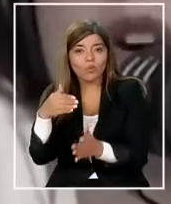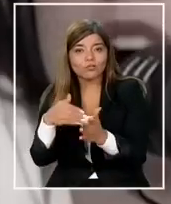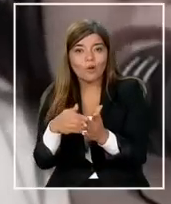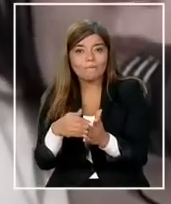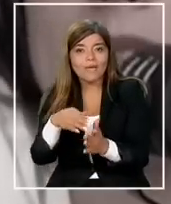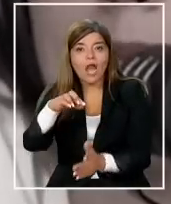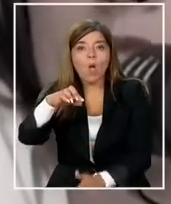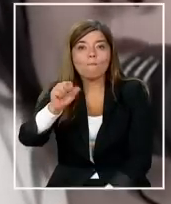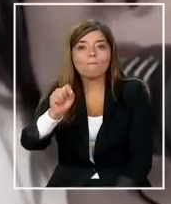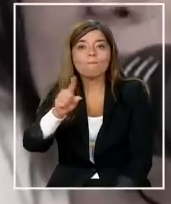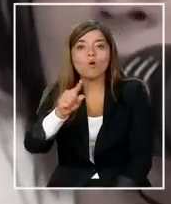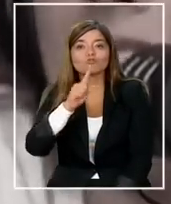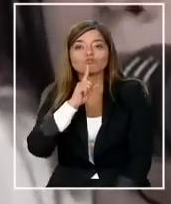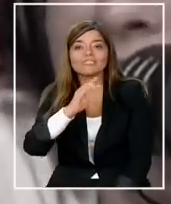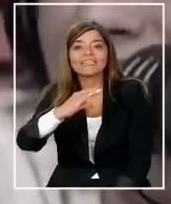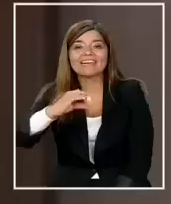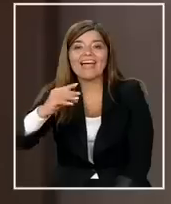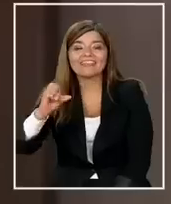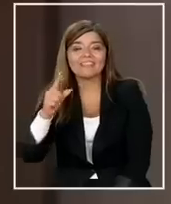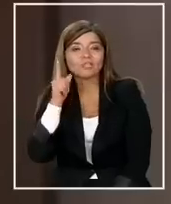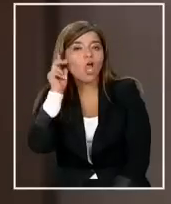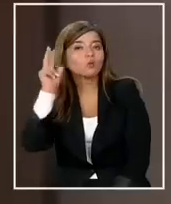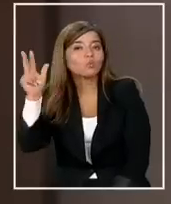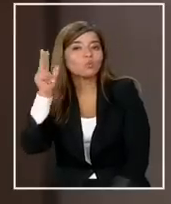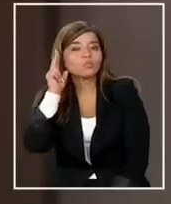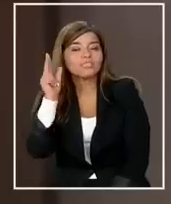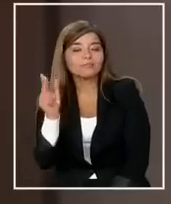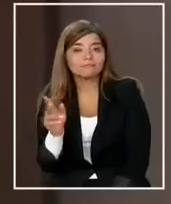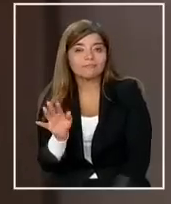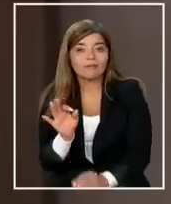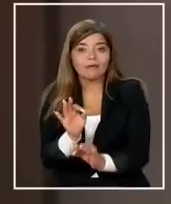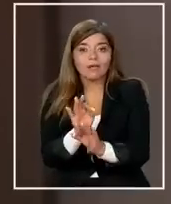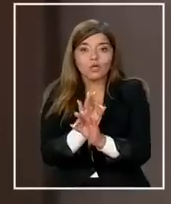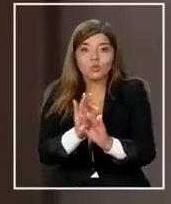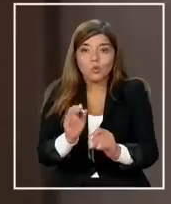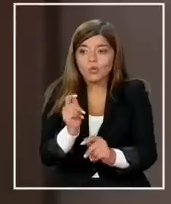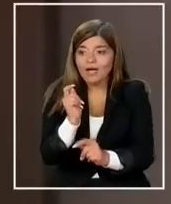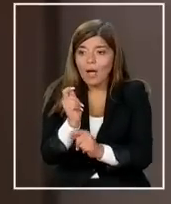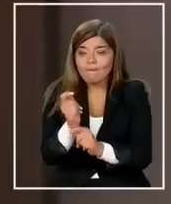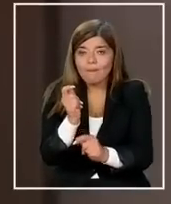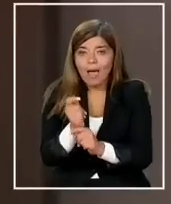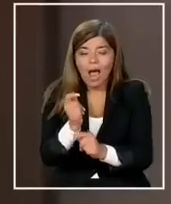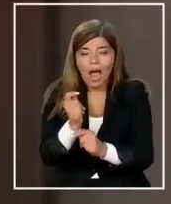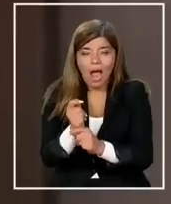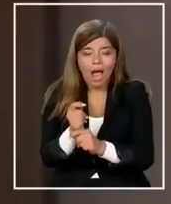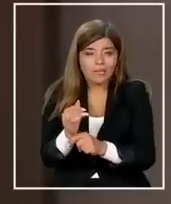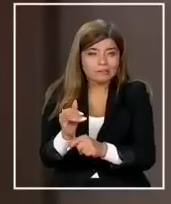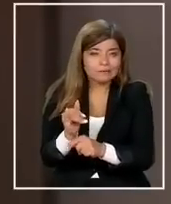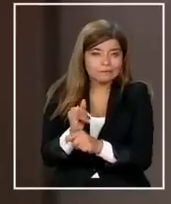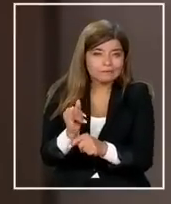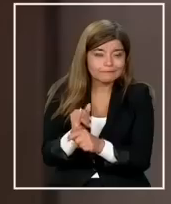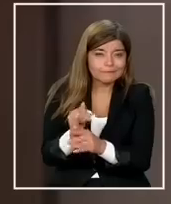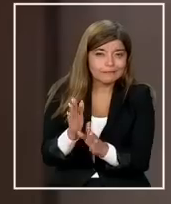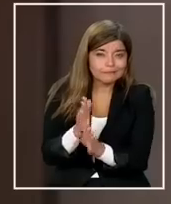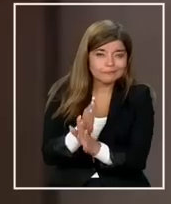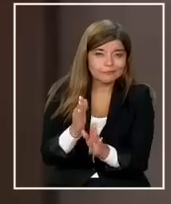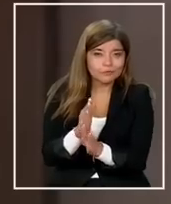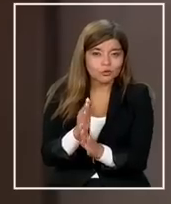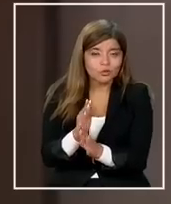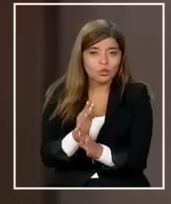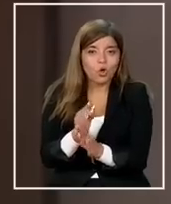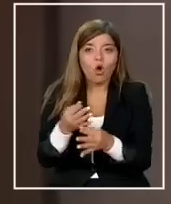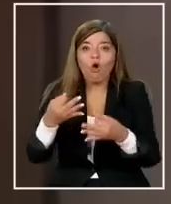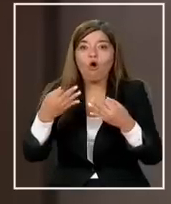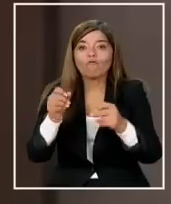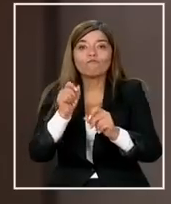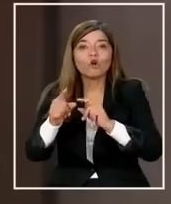podcast Amicas. Jamás uno va a recibir un pago en negro o algo que no sea a través de ya sea una